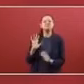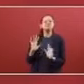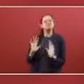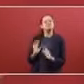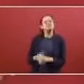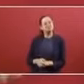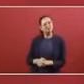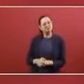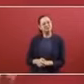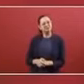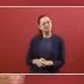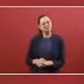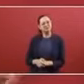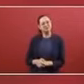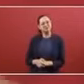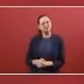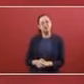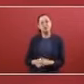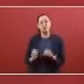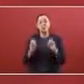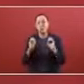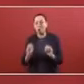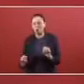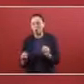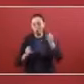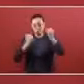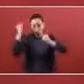o hay excusas salidas